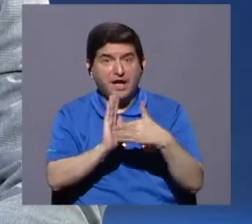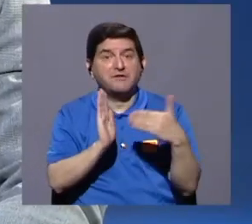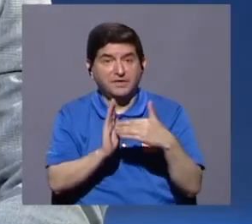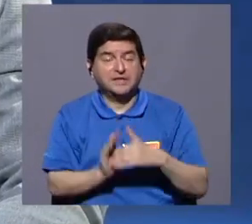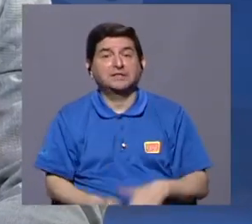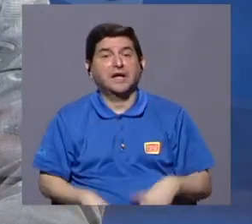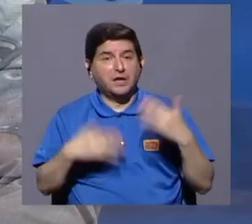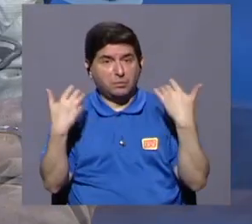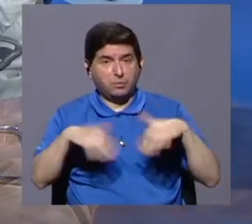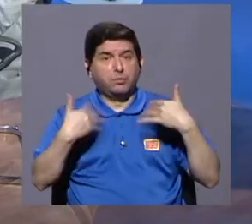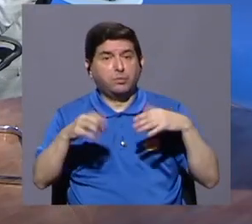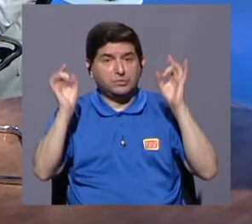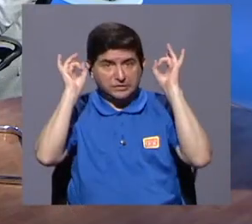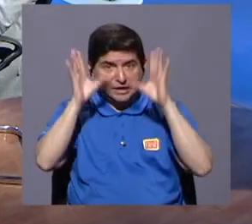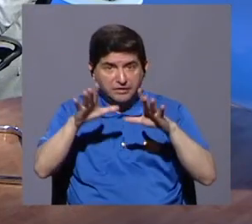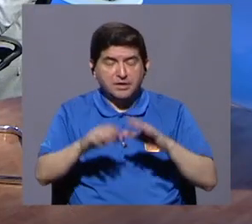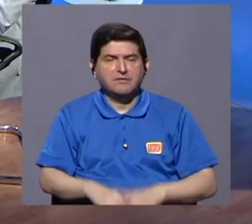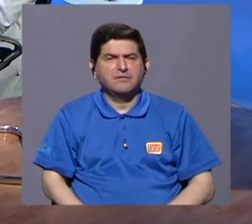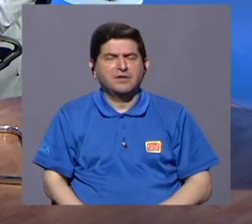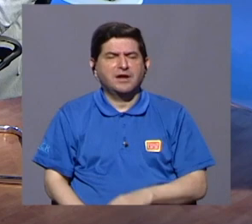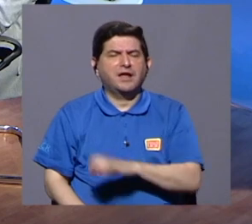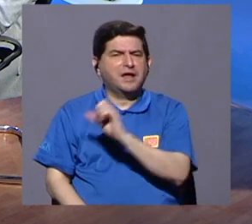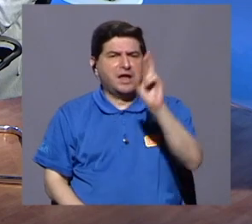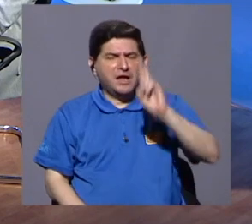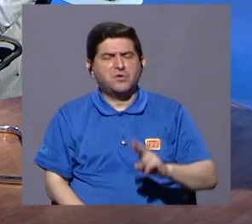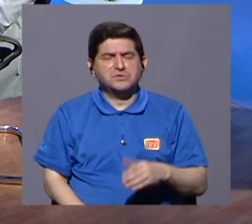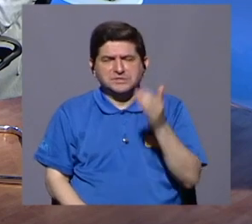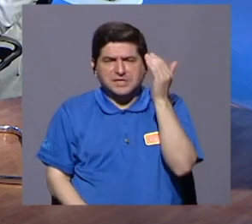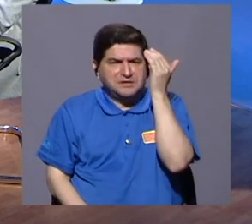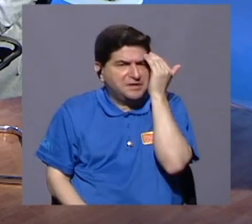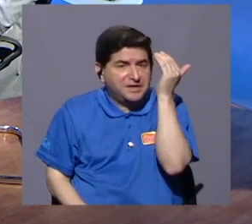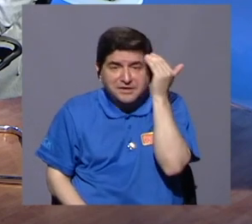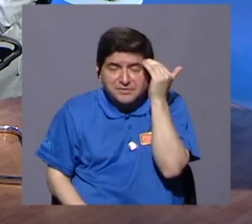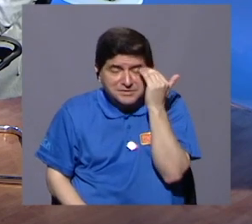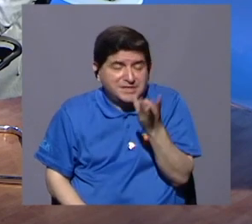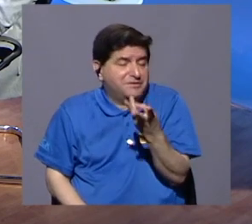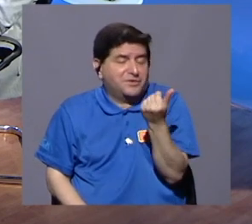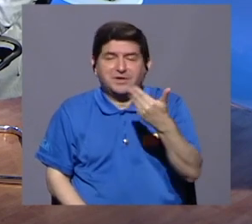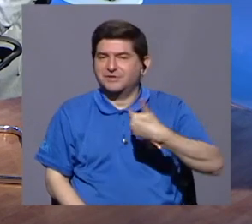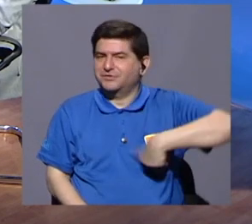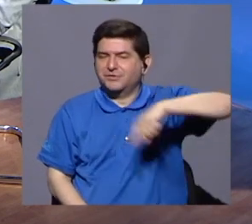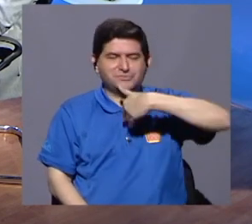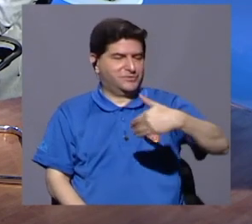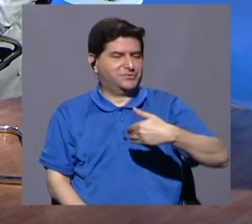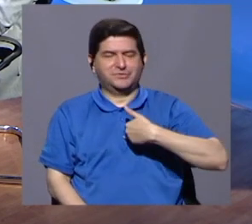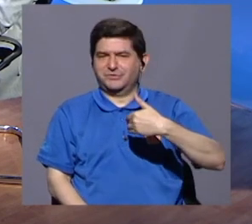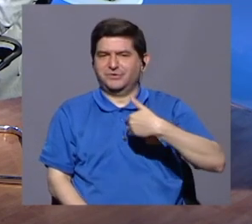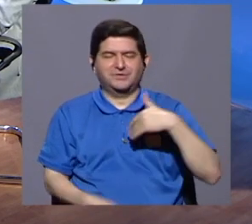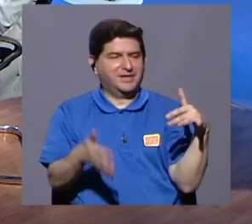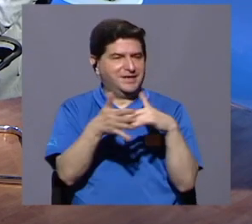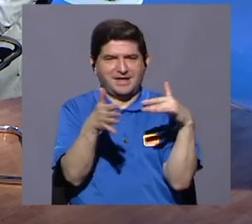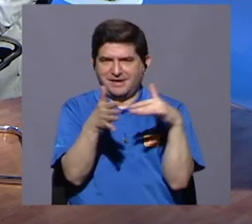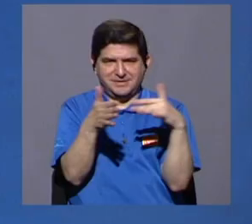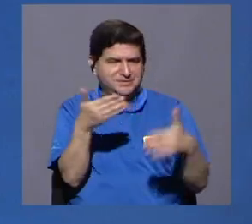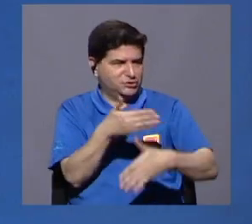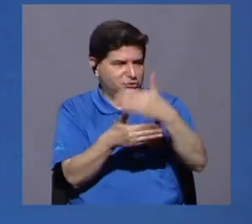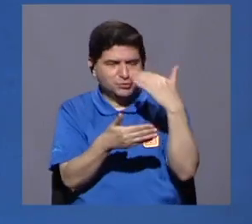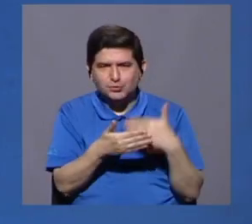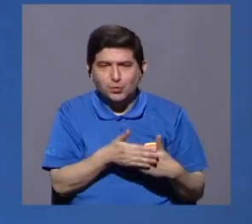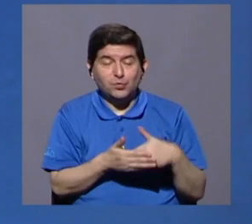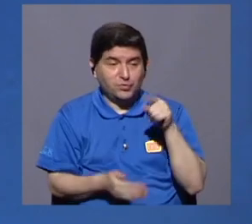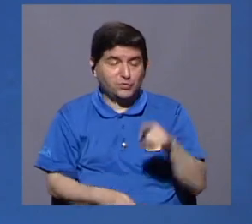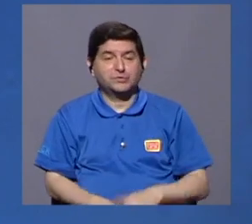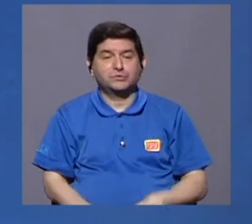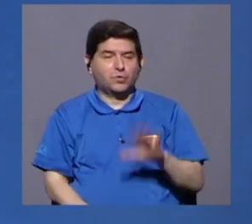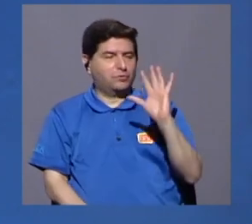ahora cuánto de esto ha ocurrido en costa rica no sabemos por qué no hemos tenido este tipo de estudios antes entonces con este